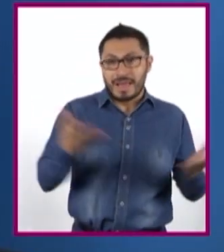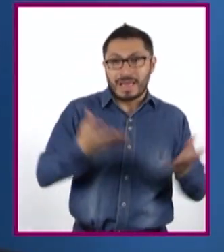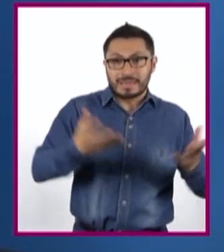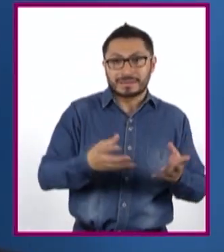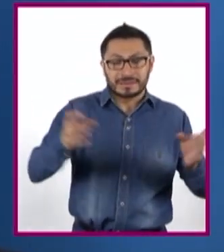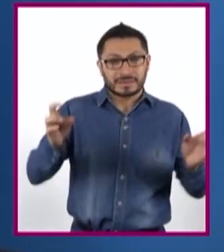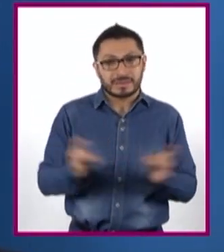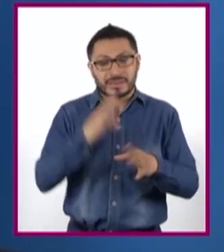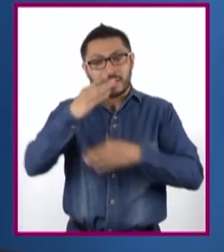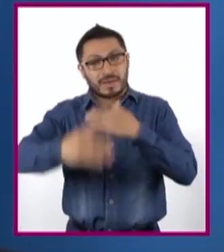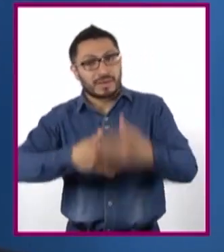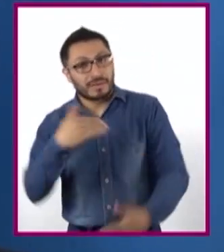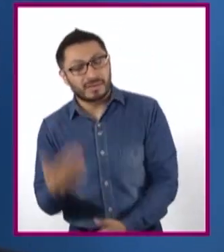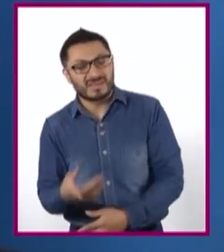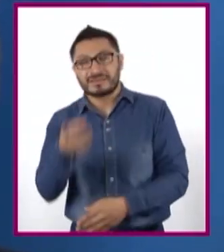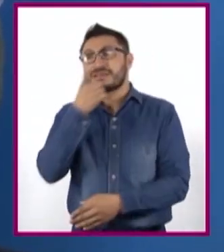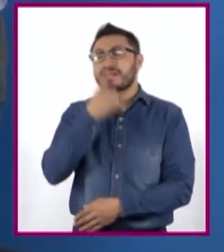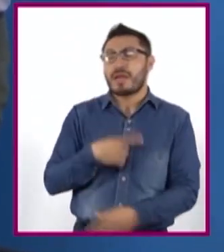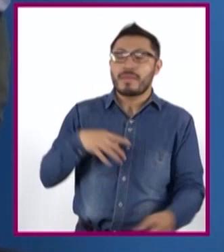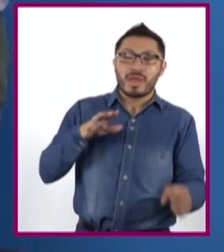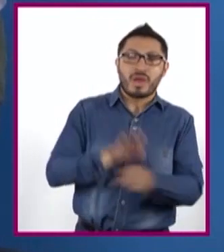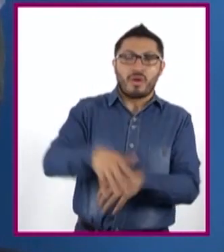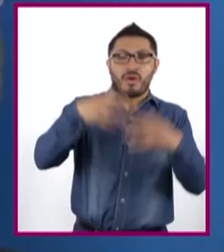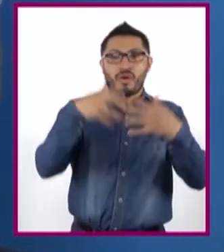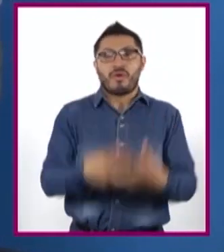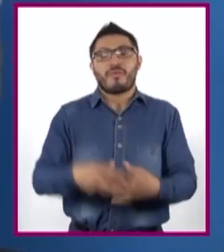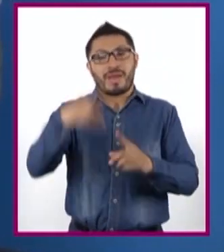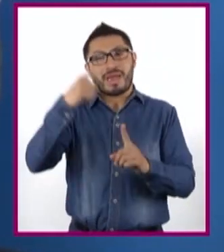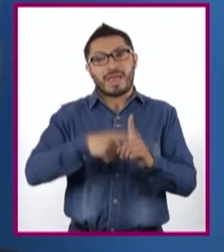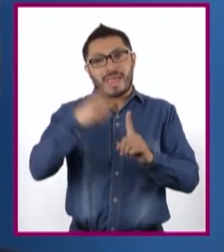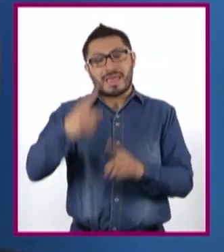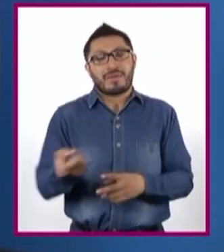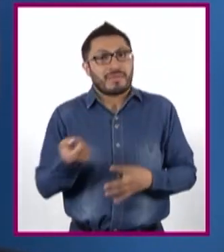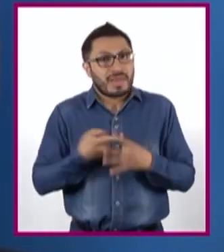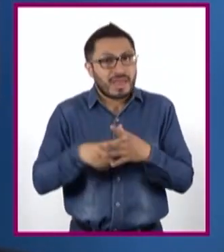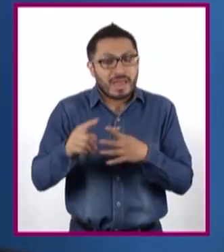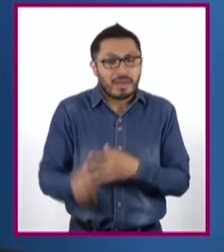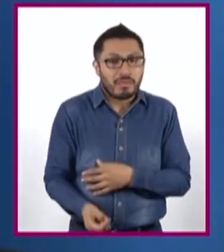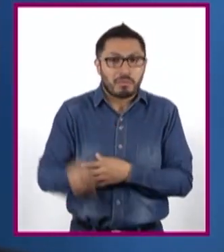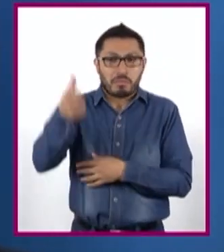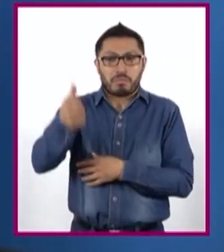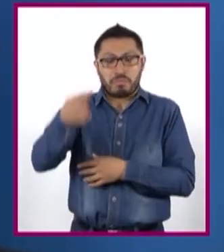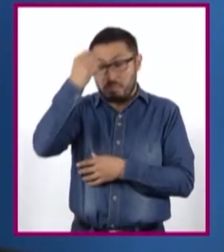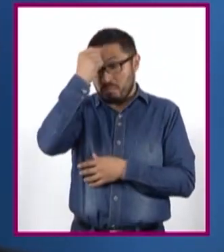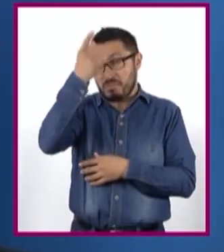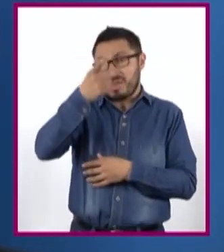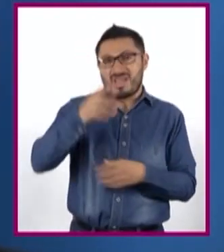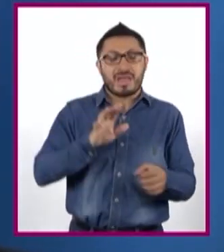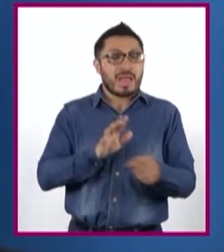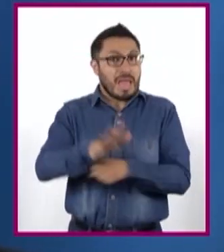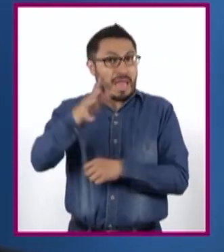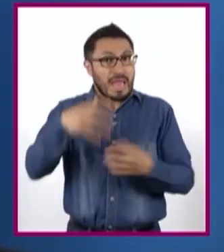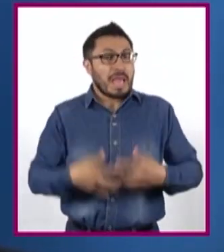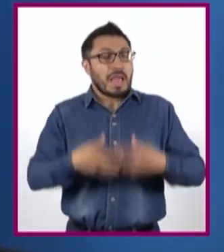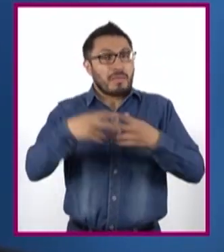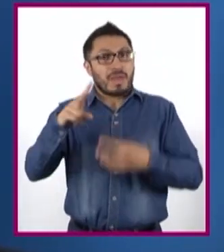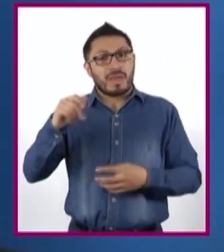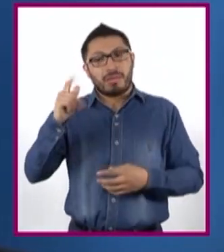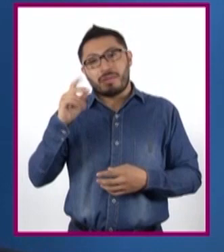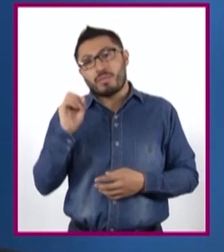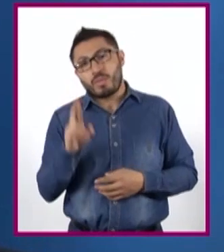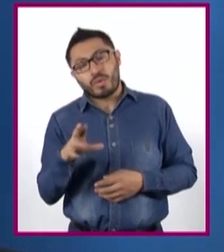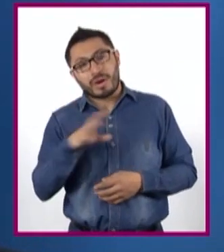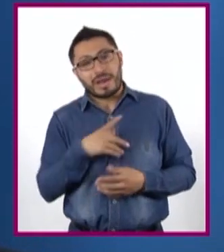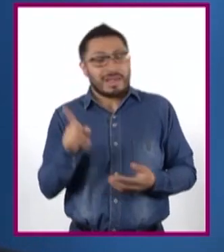Dígame, maestro, ¿cuál fue la máquina térmica que se inventó primero? ¿Y la máquina de vapor, el motor